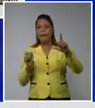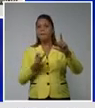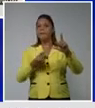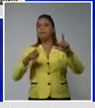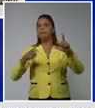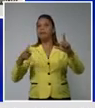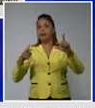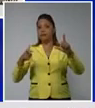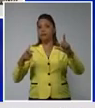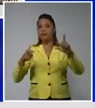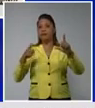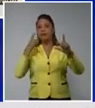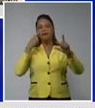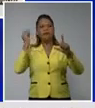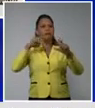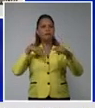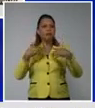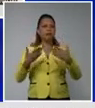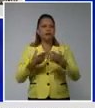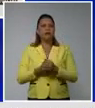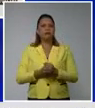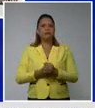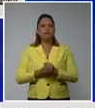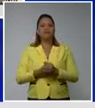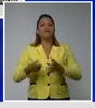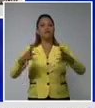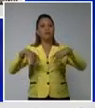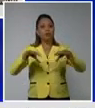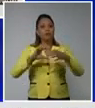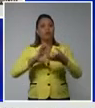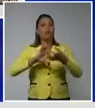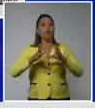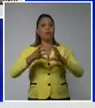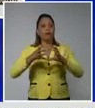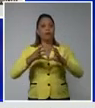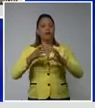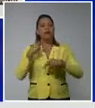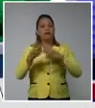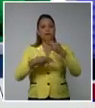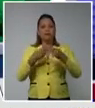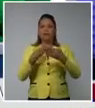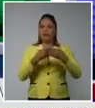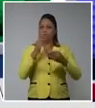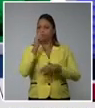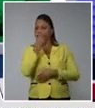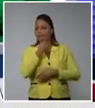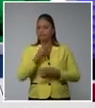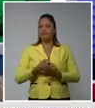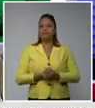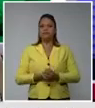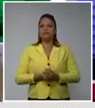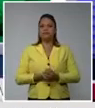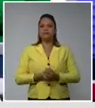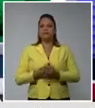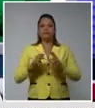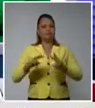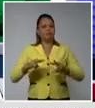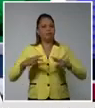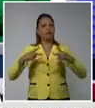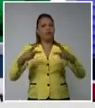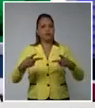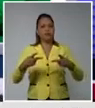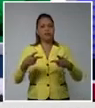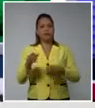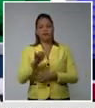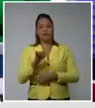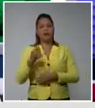teniendo en cuenta su complejidad epidemiológica, pues se procesaron ayer. Nuevamente, como ocurre desde